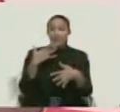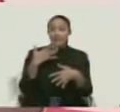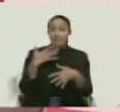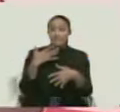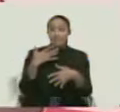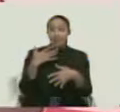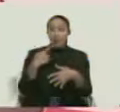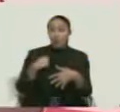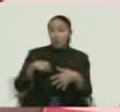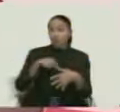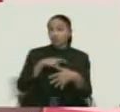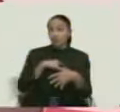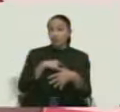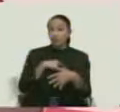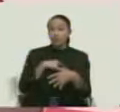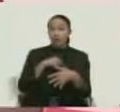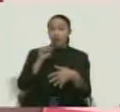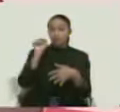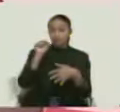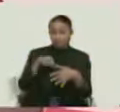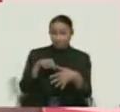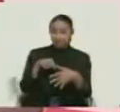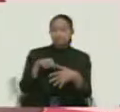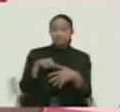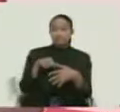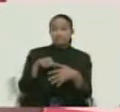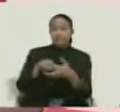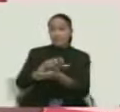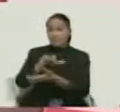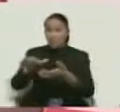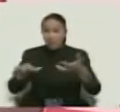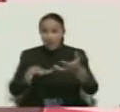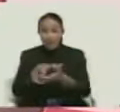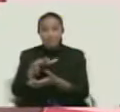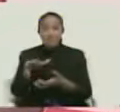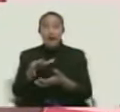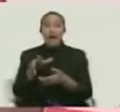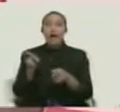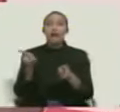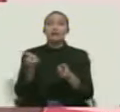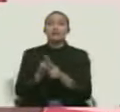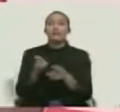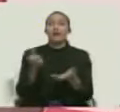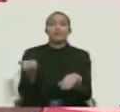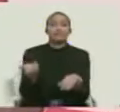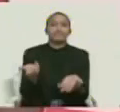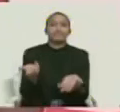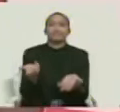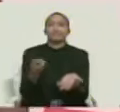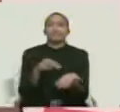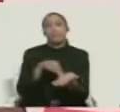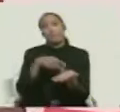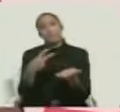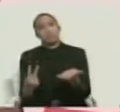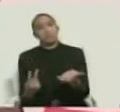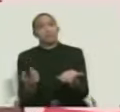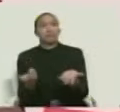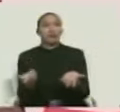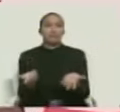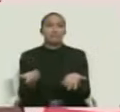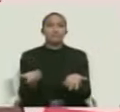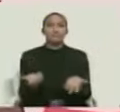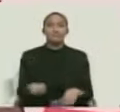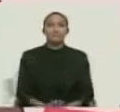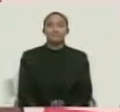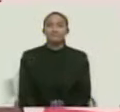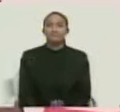algo, lo obtenemos por la vía democrática, por la vía de las elecciones. Por la vía de las elecciones. Entonces,